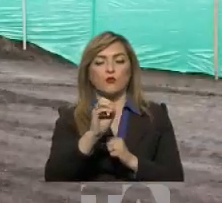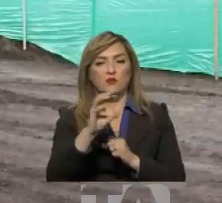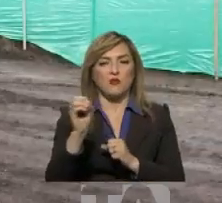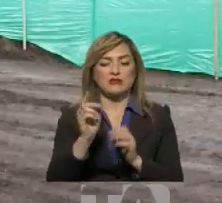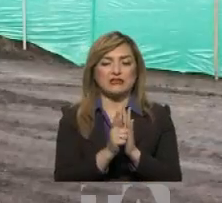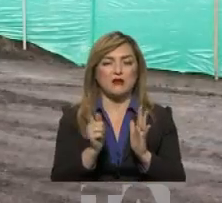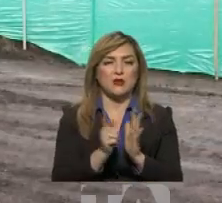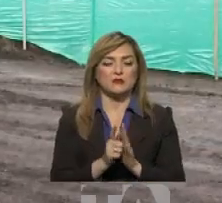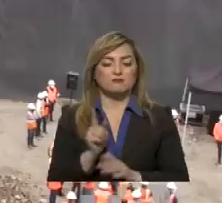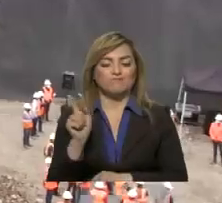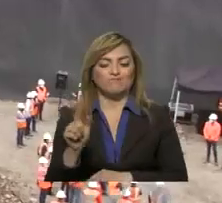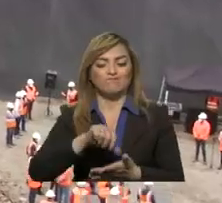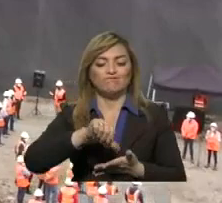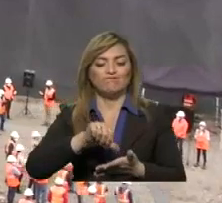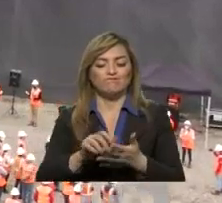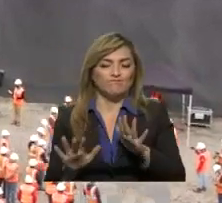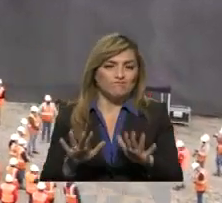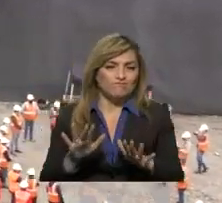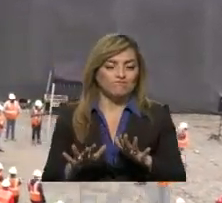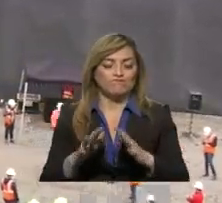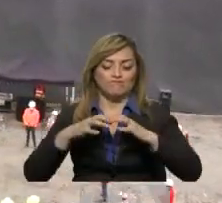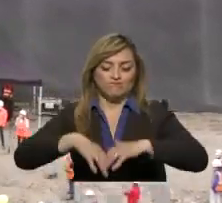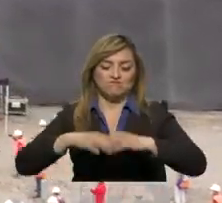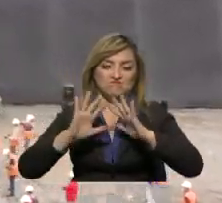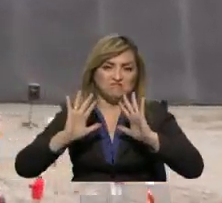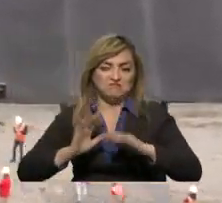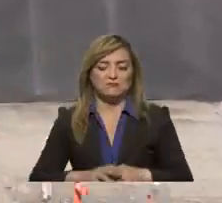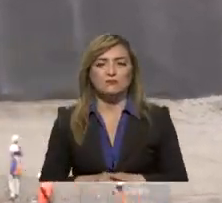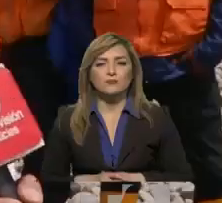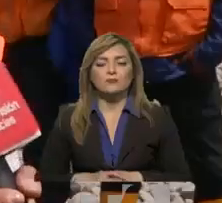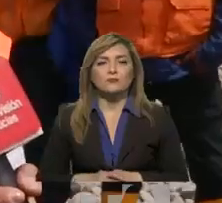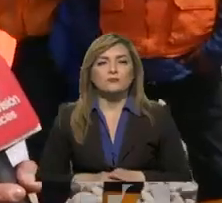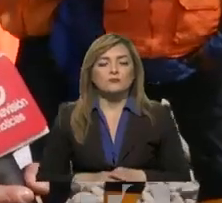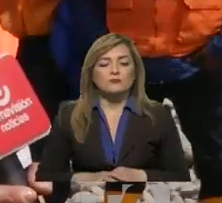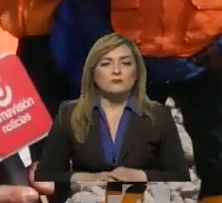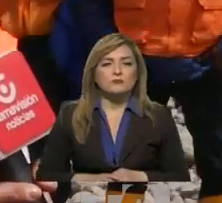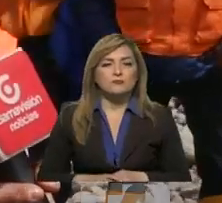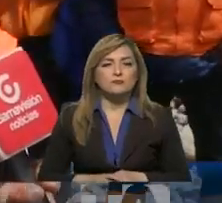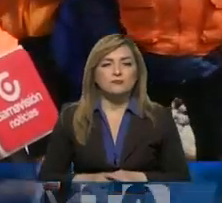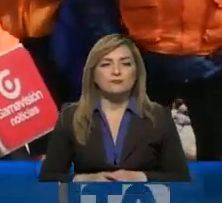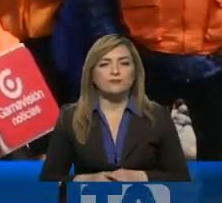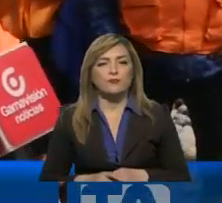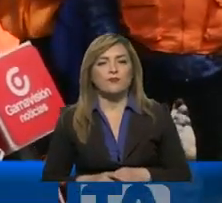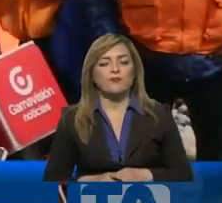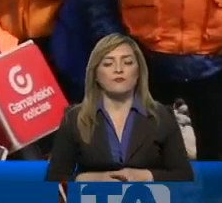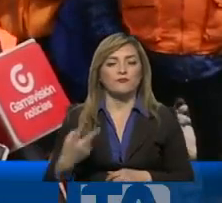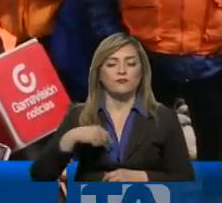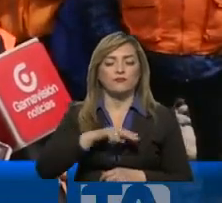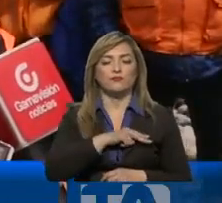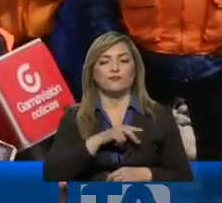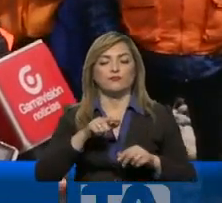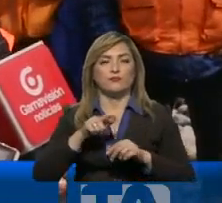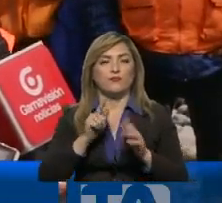encendieran las alarmas en la ciudad por un supuesto colapso del relleno sanitario. Nosotros en este cubeto vamos a